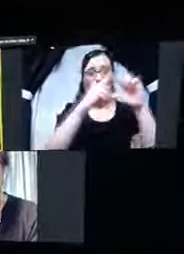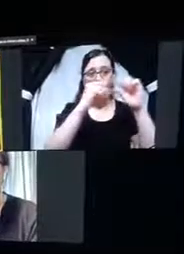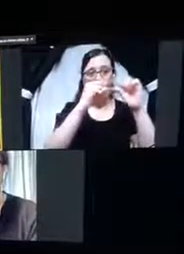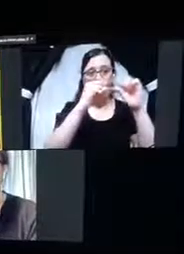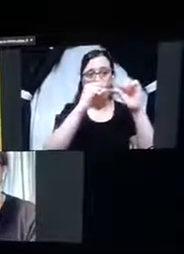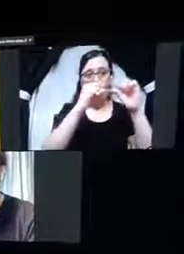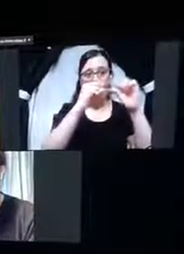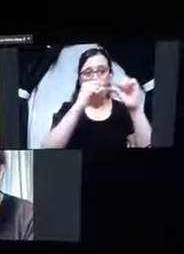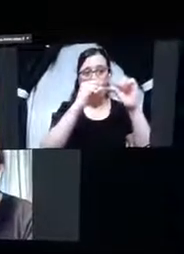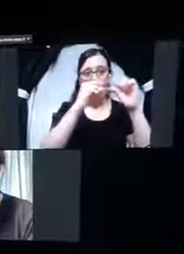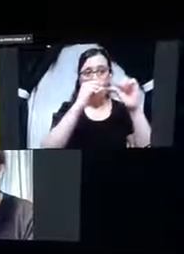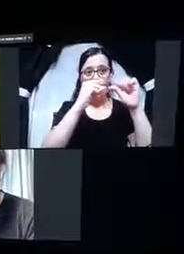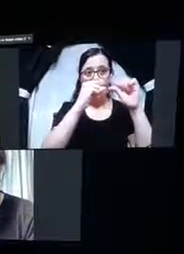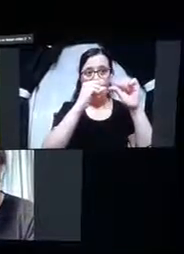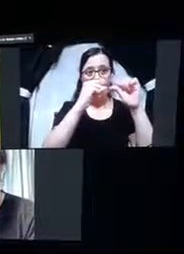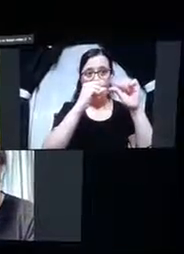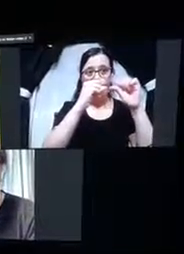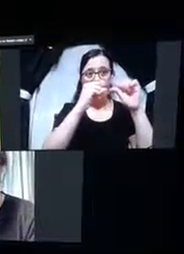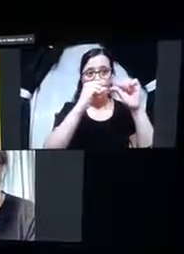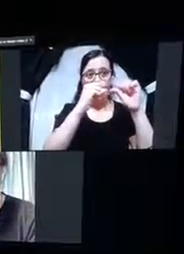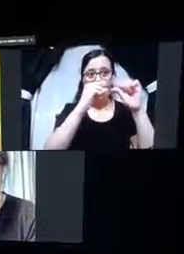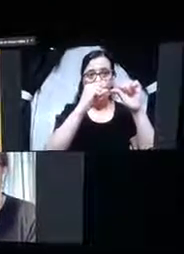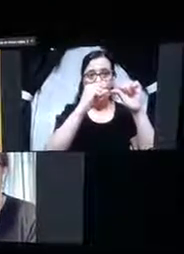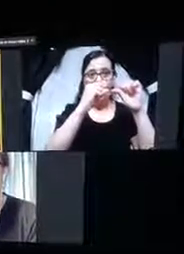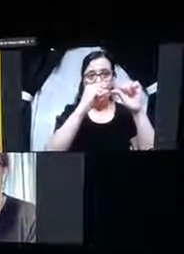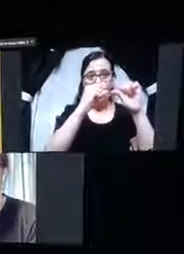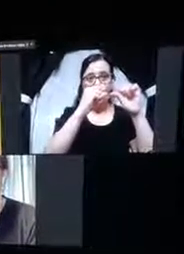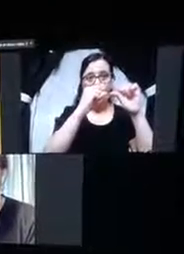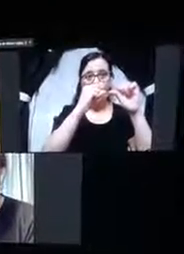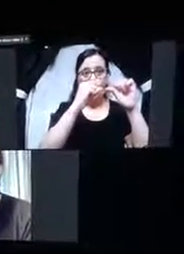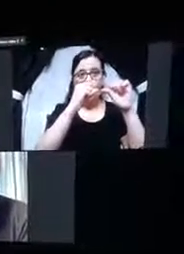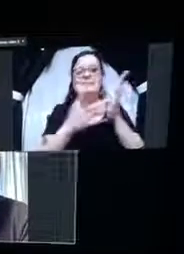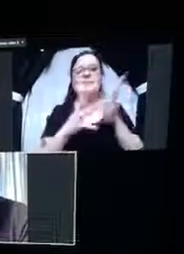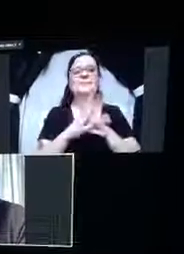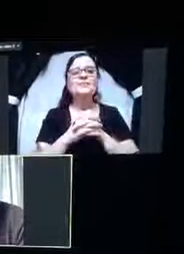leyes, prácticamente no me acuerdo el nombre de la materia,